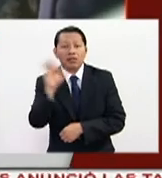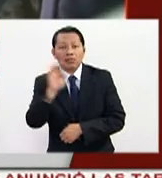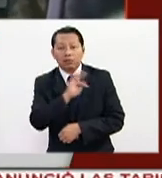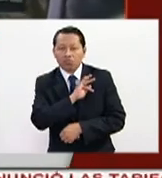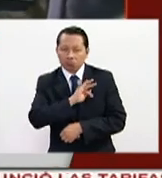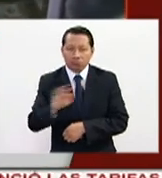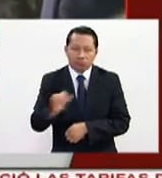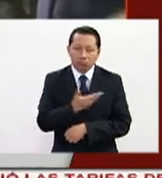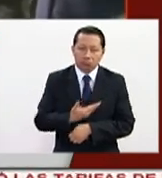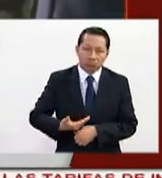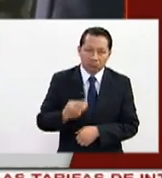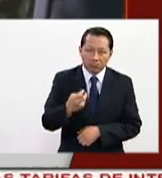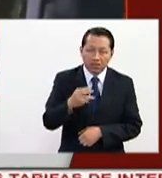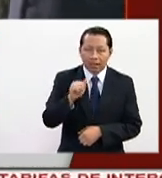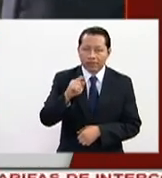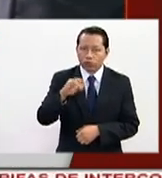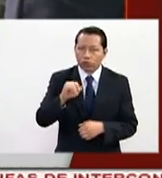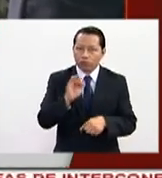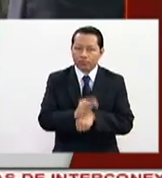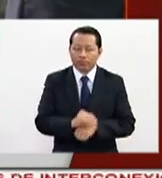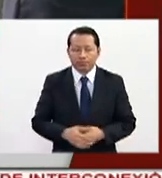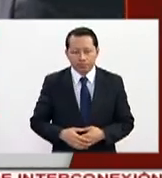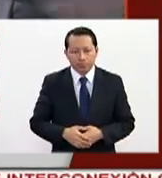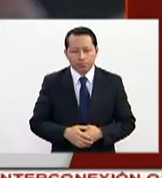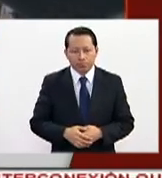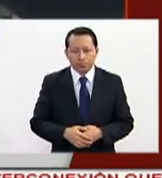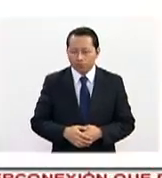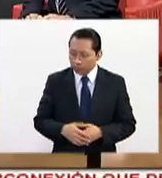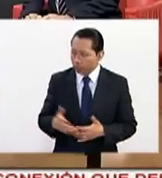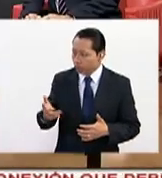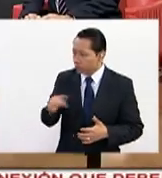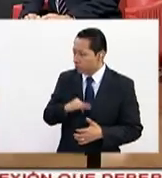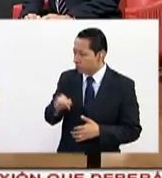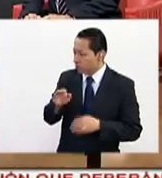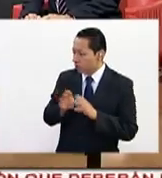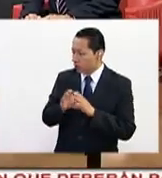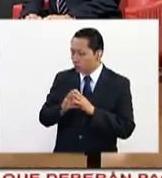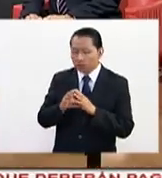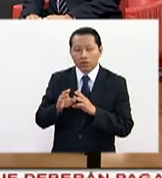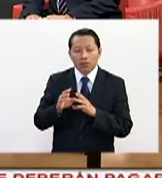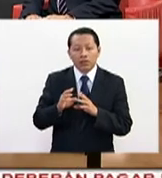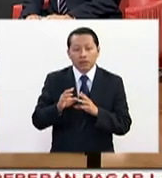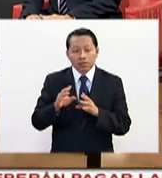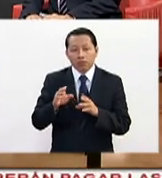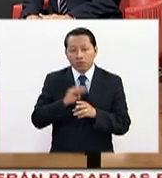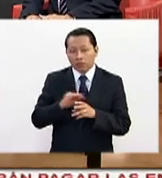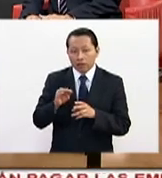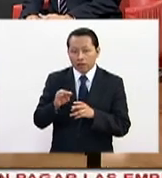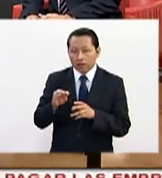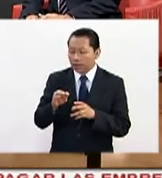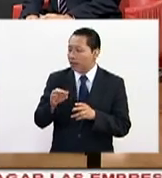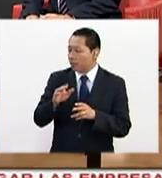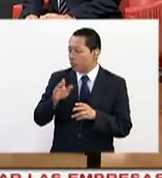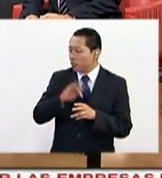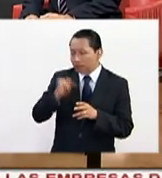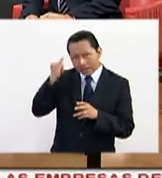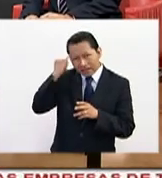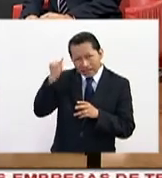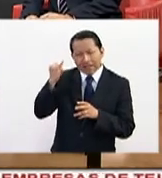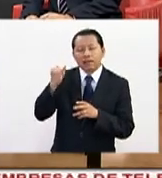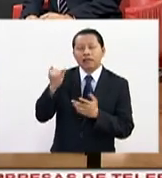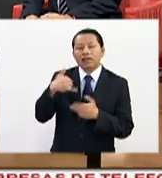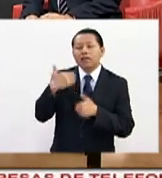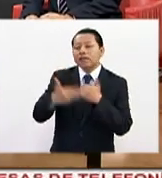cara del régimen de Castro. Y si quisieras, pues ya muy aventuradamente hacer un pronóstico de